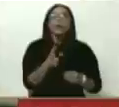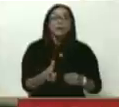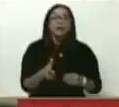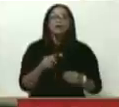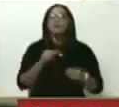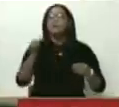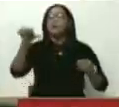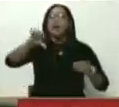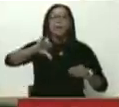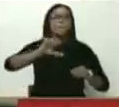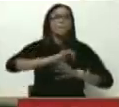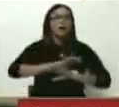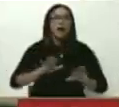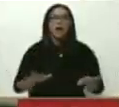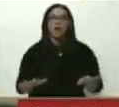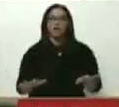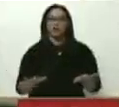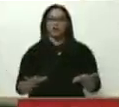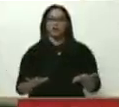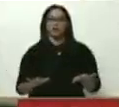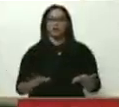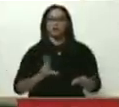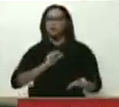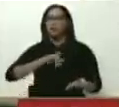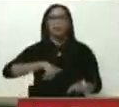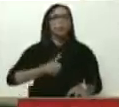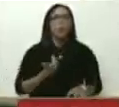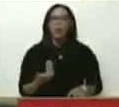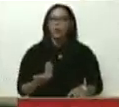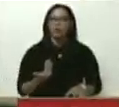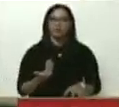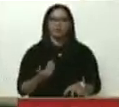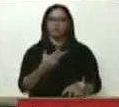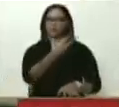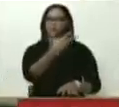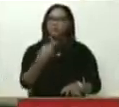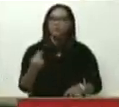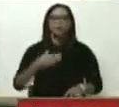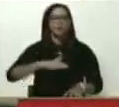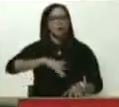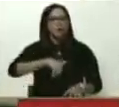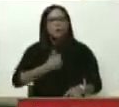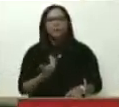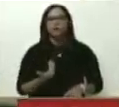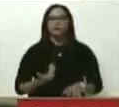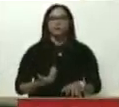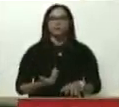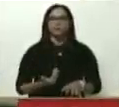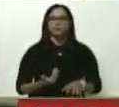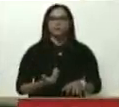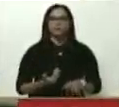por las buenas ni por las malas, no van a poder. No van a poder.